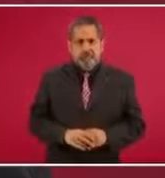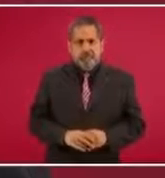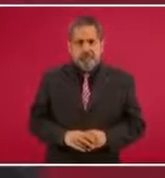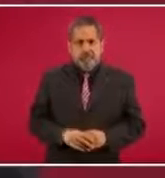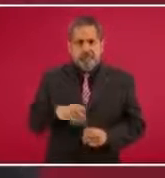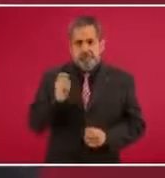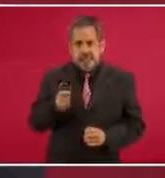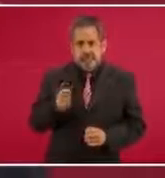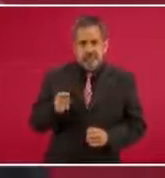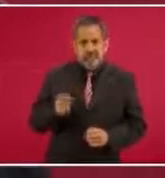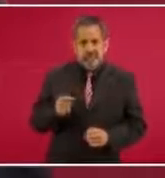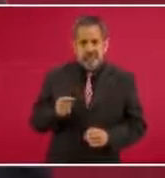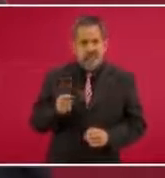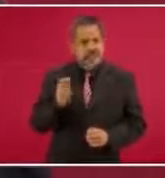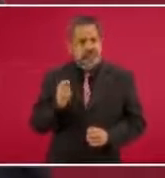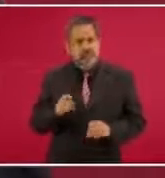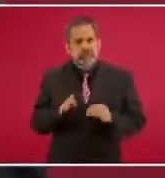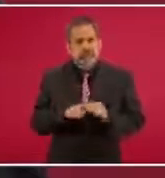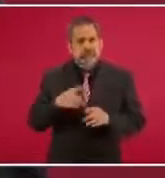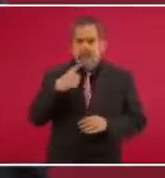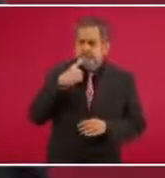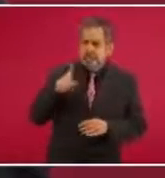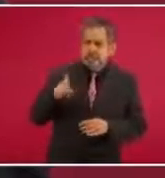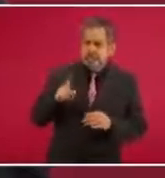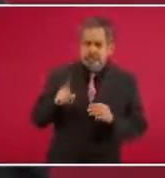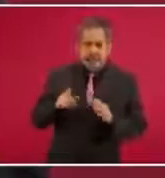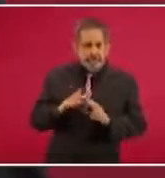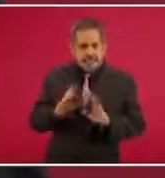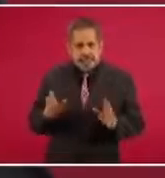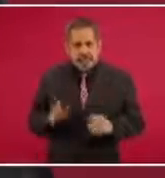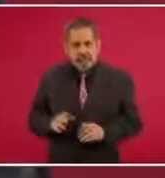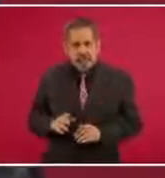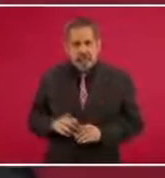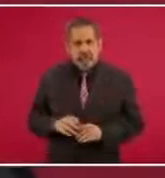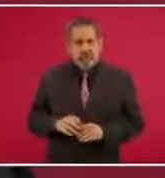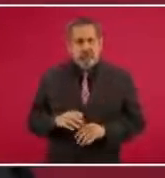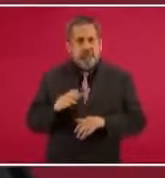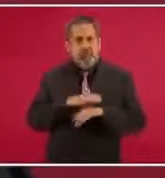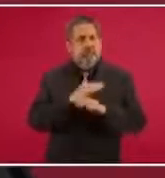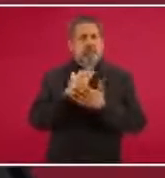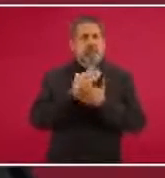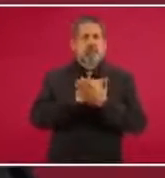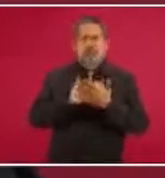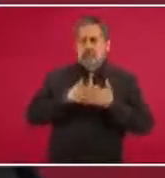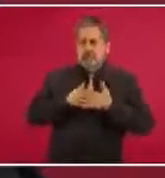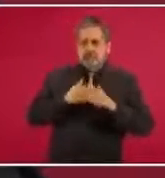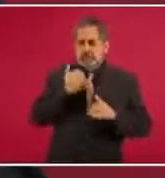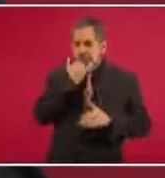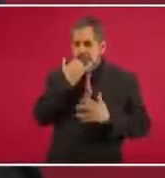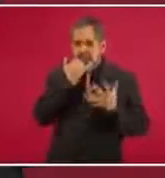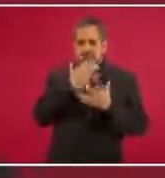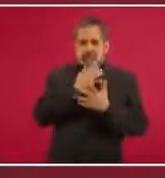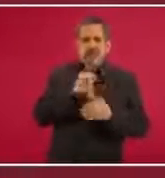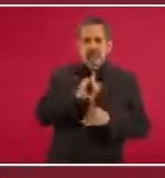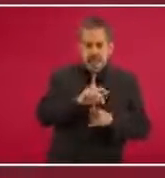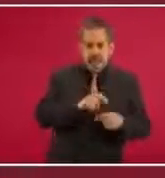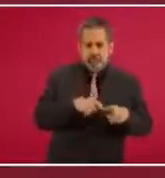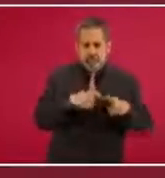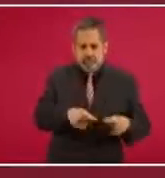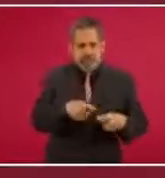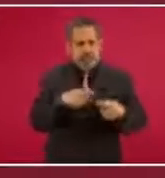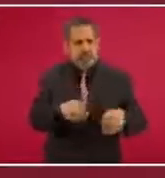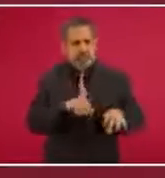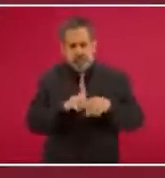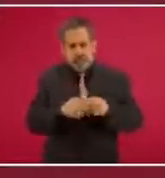se hizo la denuncia y afortunadamente se logró este corregir